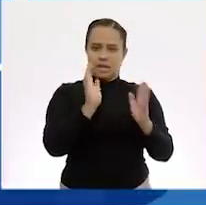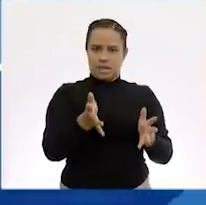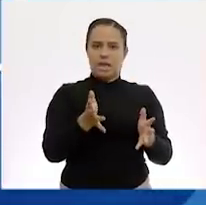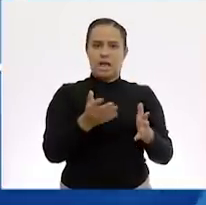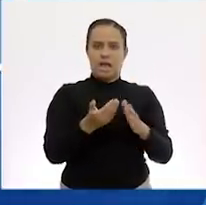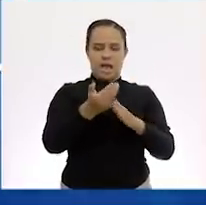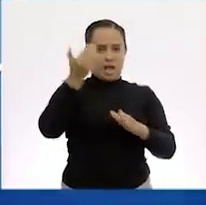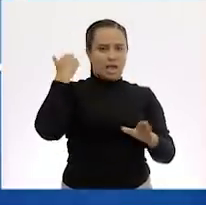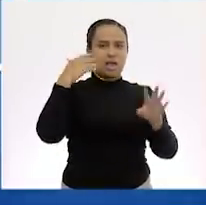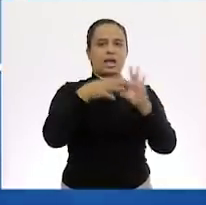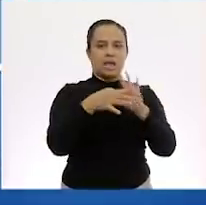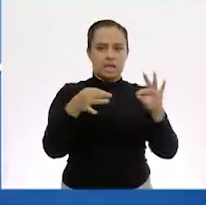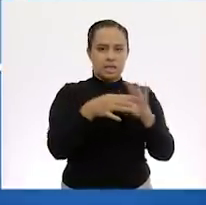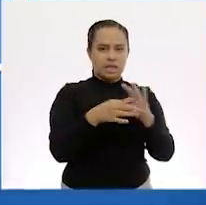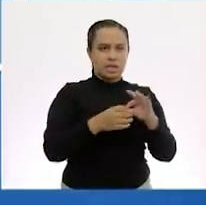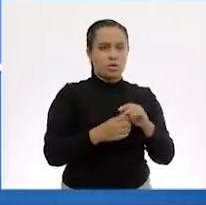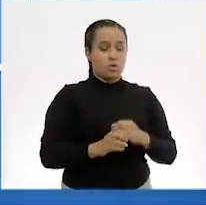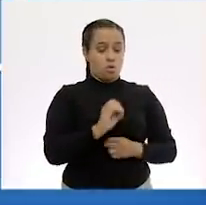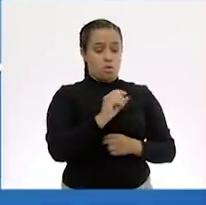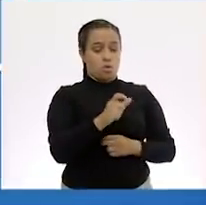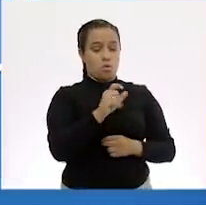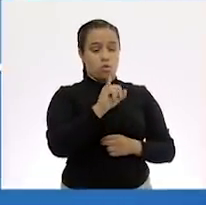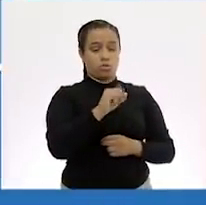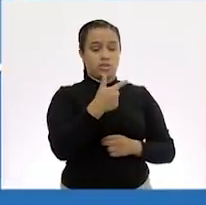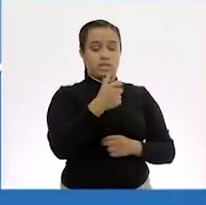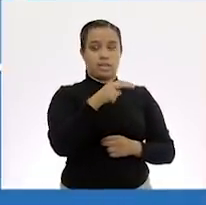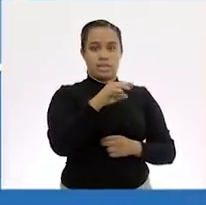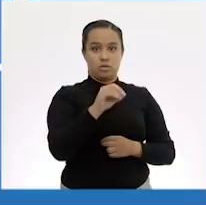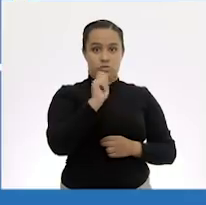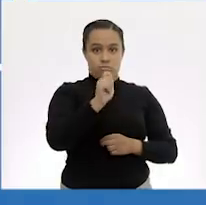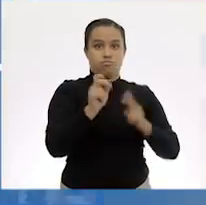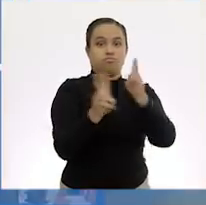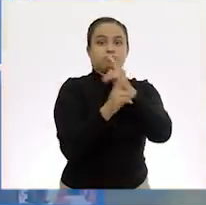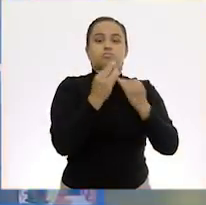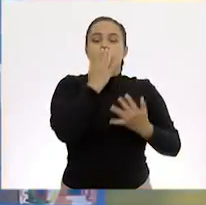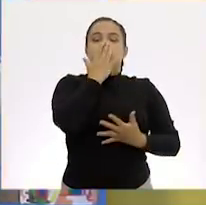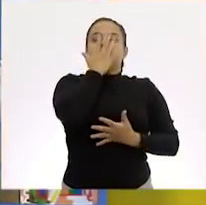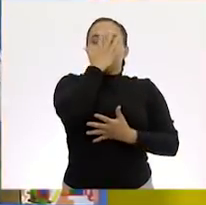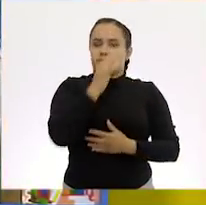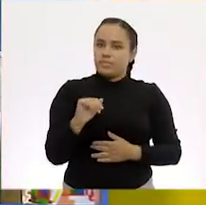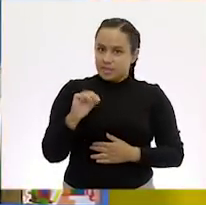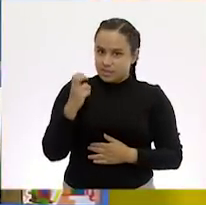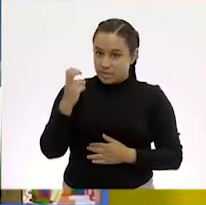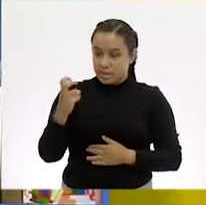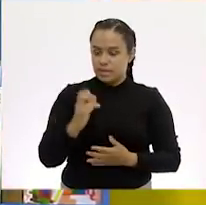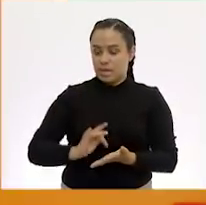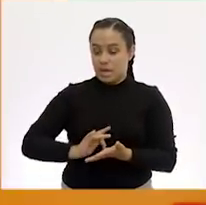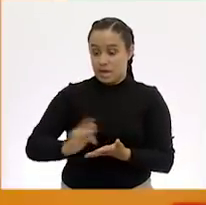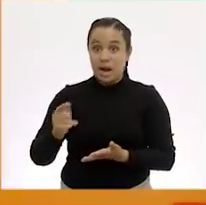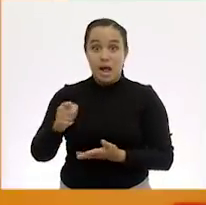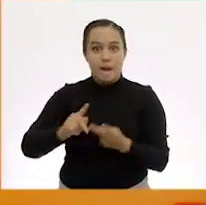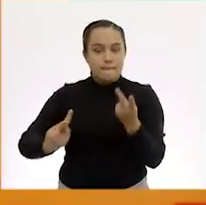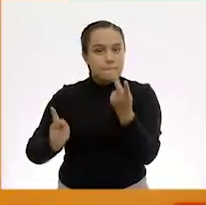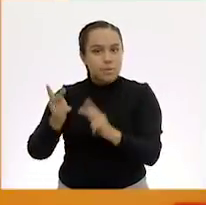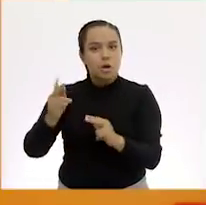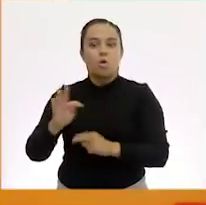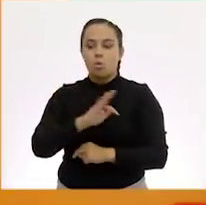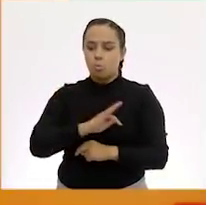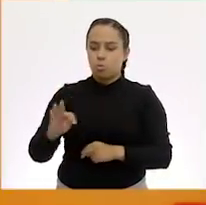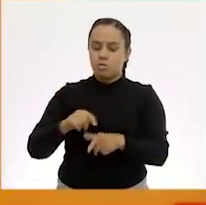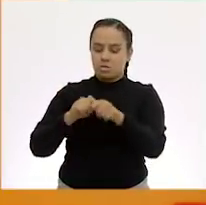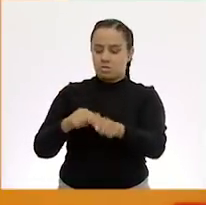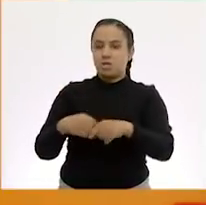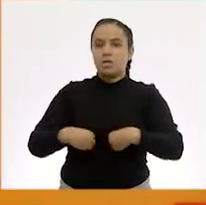ya habíamos hablado. ¿El Exactamente. oxígeno es ese que respiramos? Exactamente, Ruth. Gracias a las plantas, ellas pueden